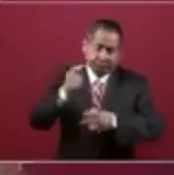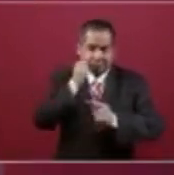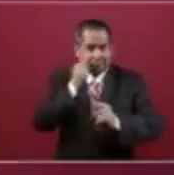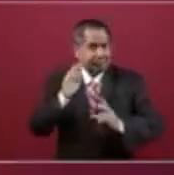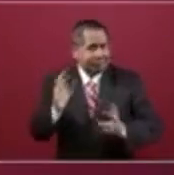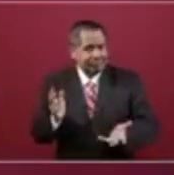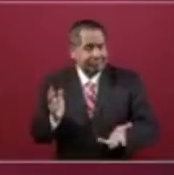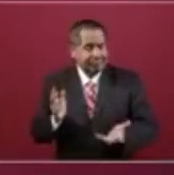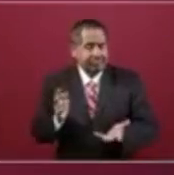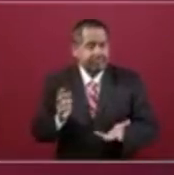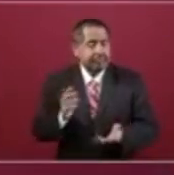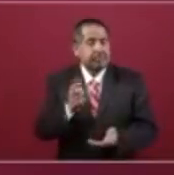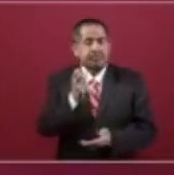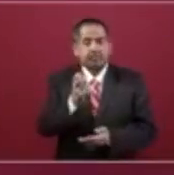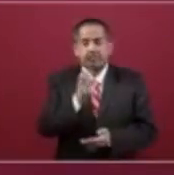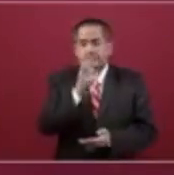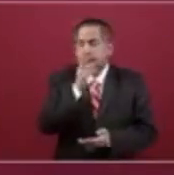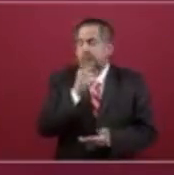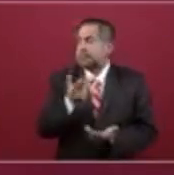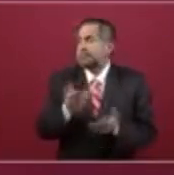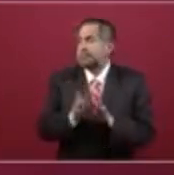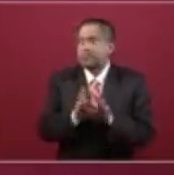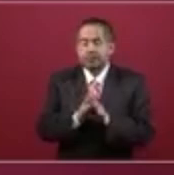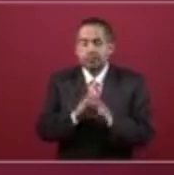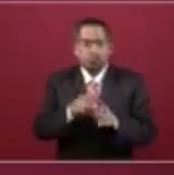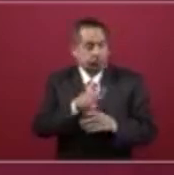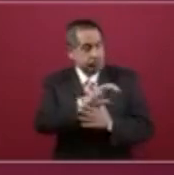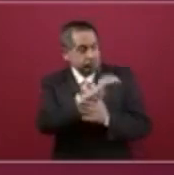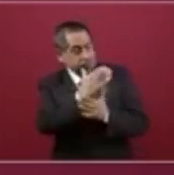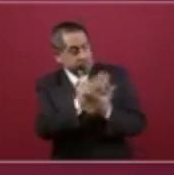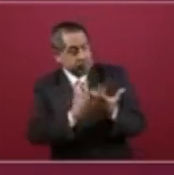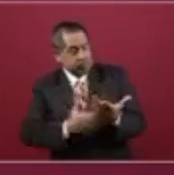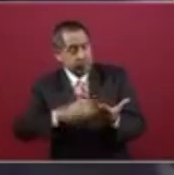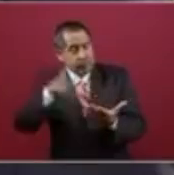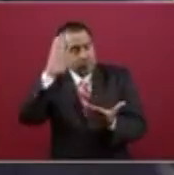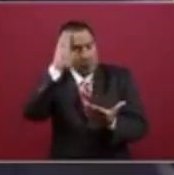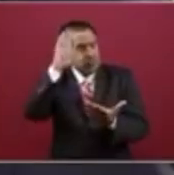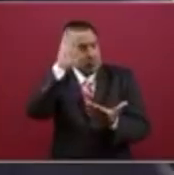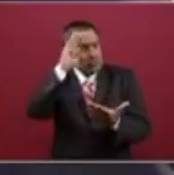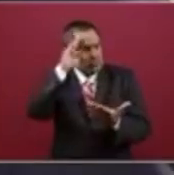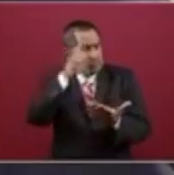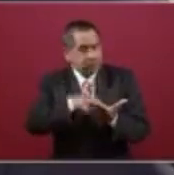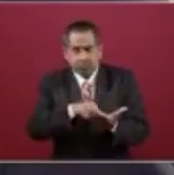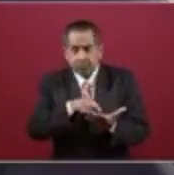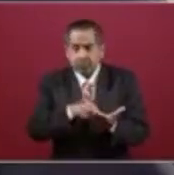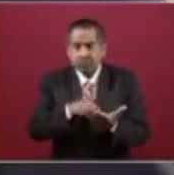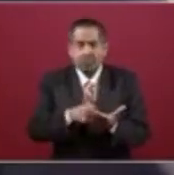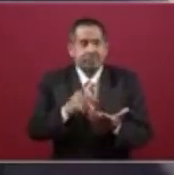porque no podríamos mantener un contrato